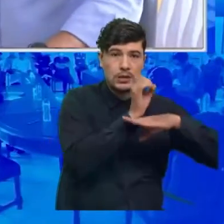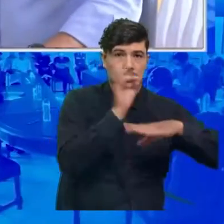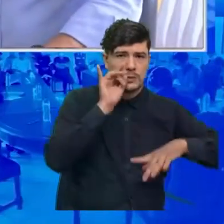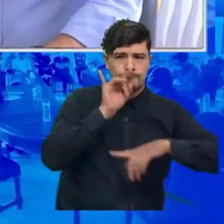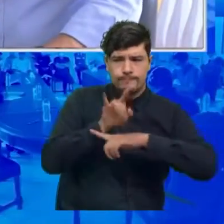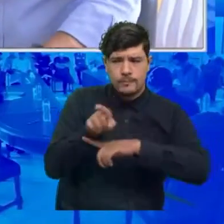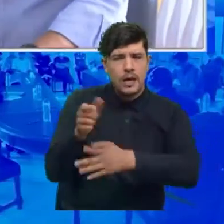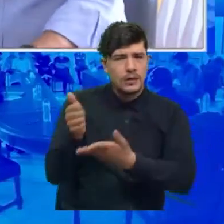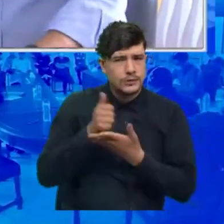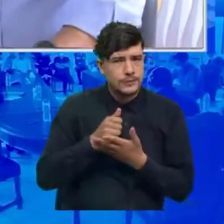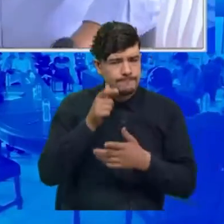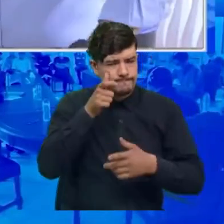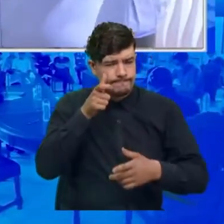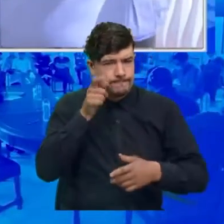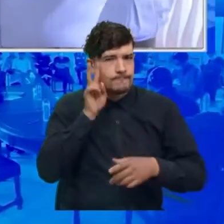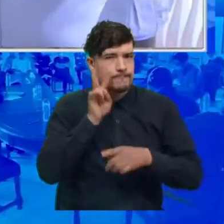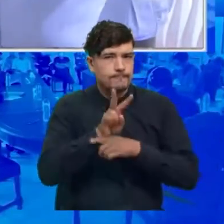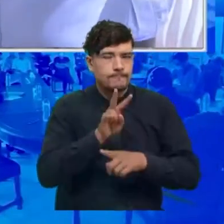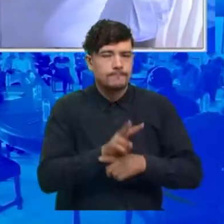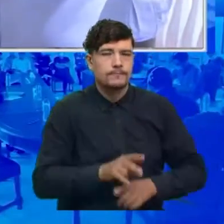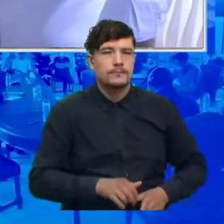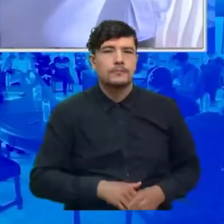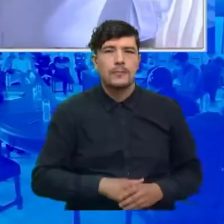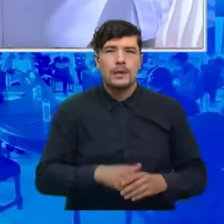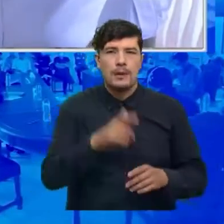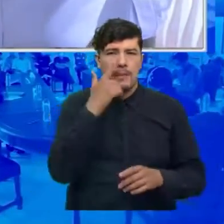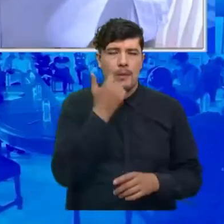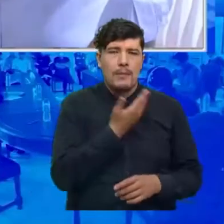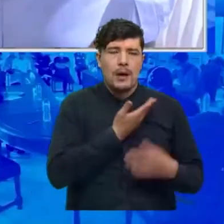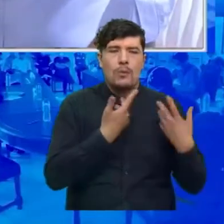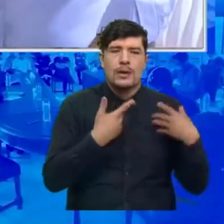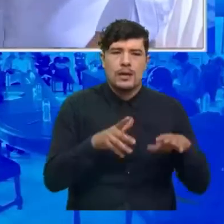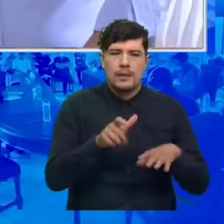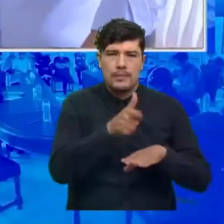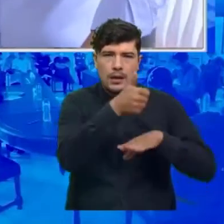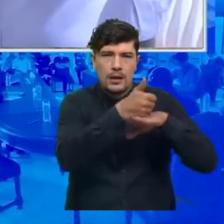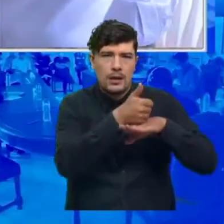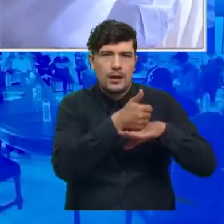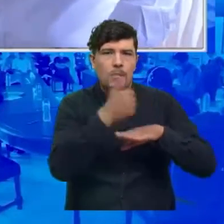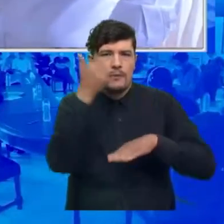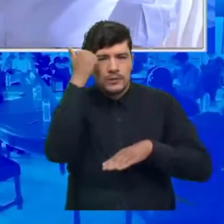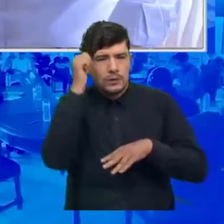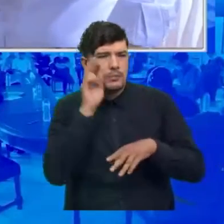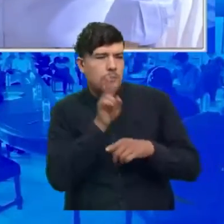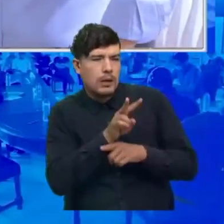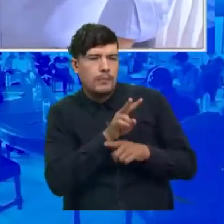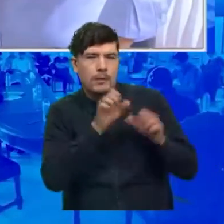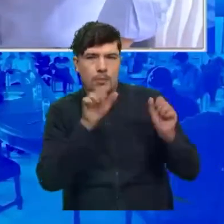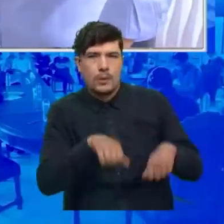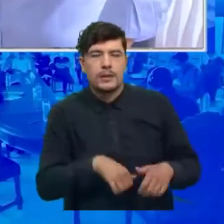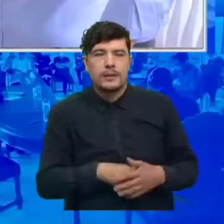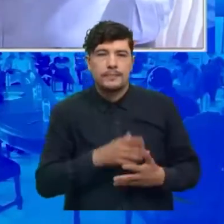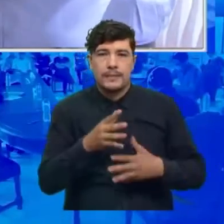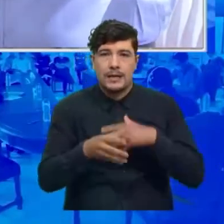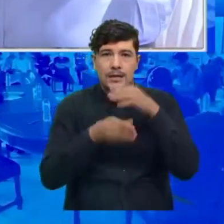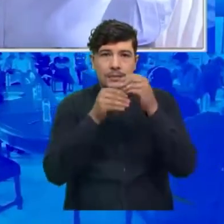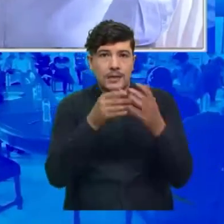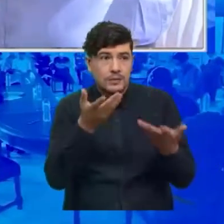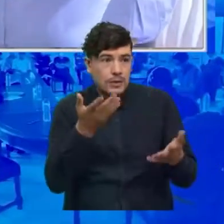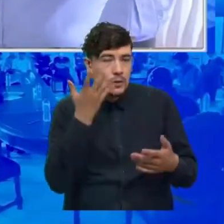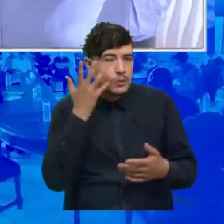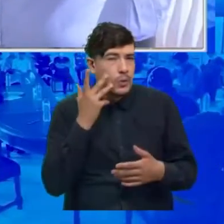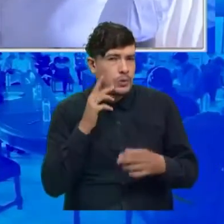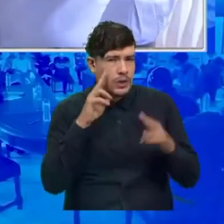padre de familia cualquier rector cualquier profesor puede ser veedor y desde luego cada día estamos en aras de mejorar